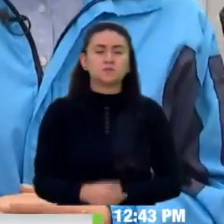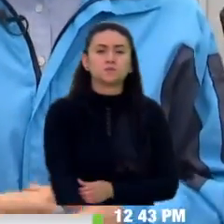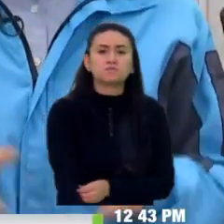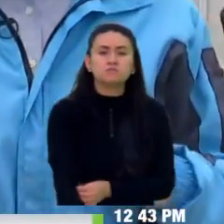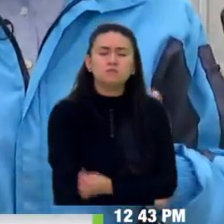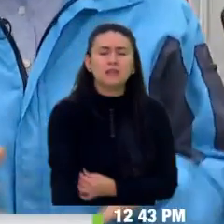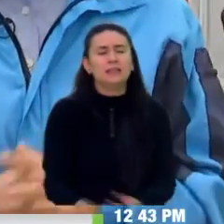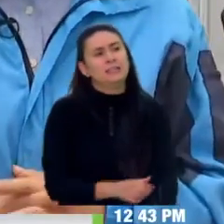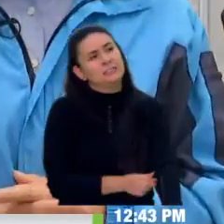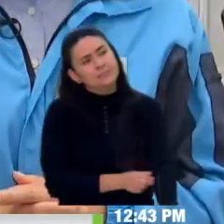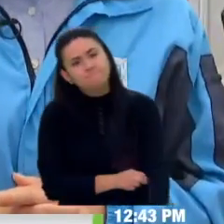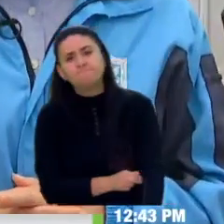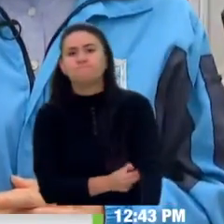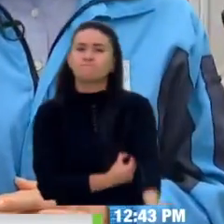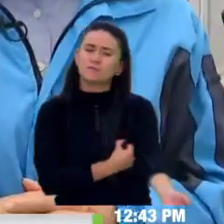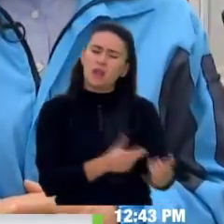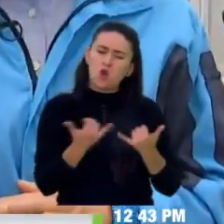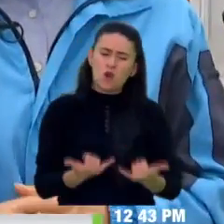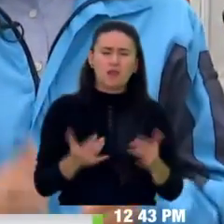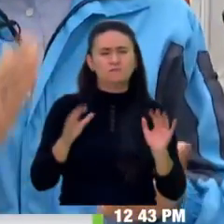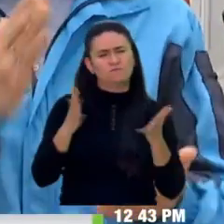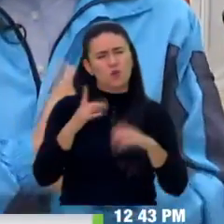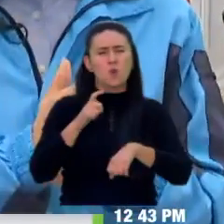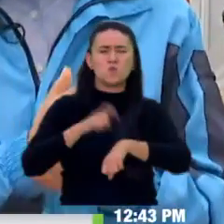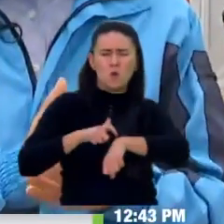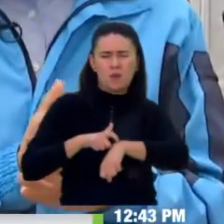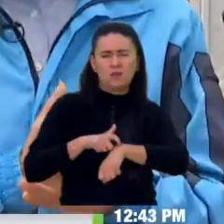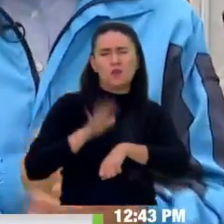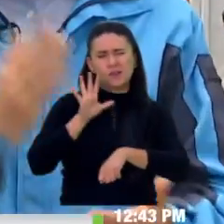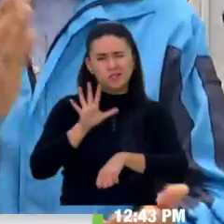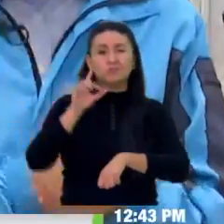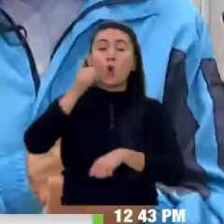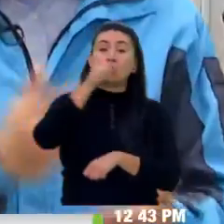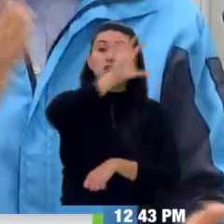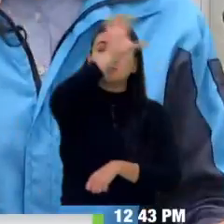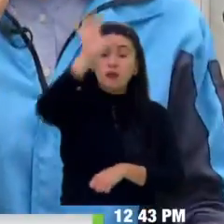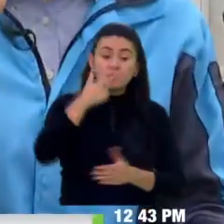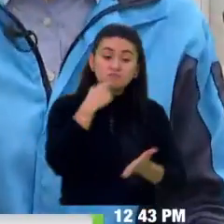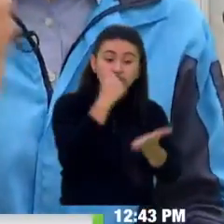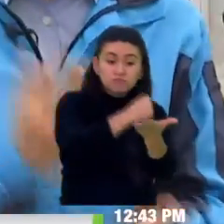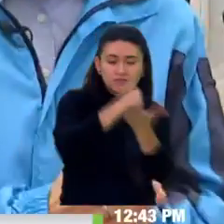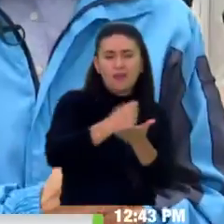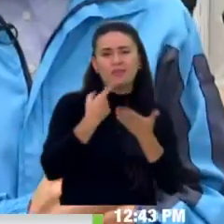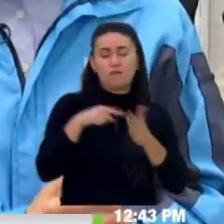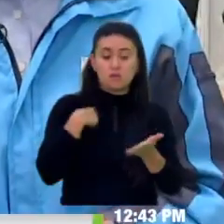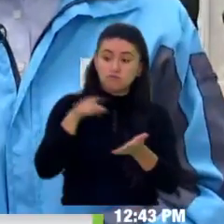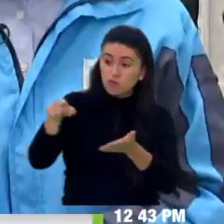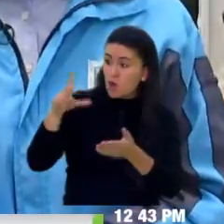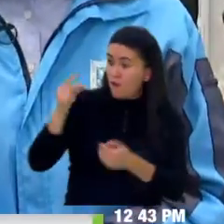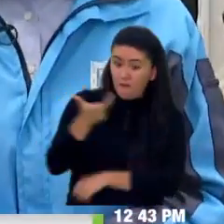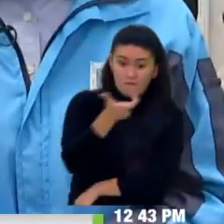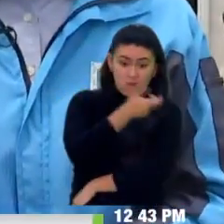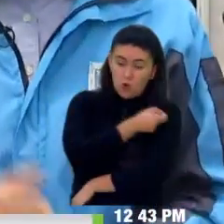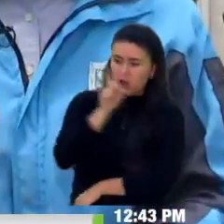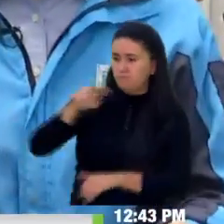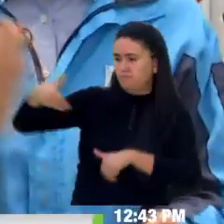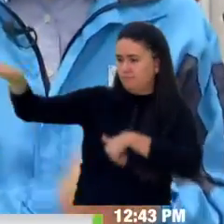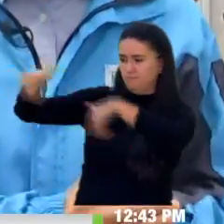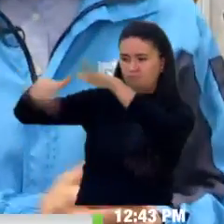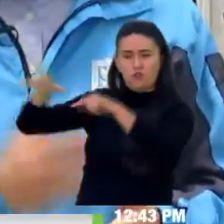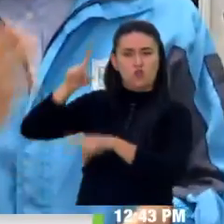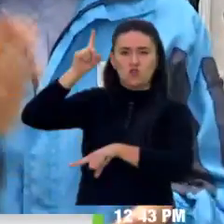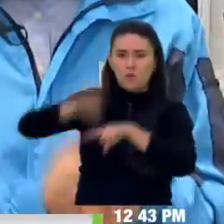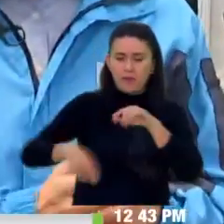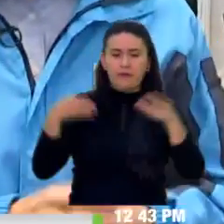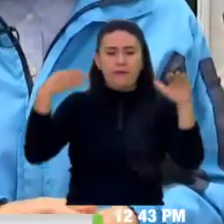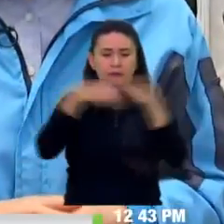Yo creo que todavía no estamos en el momento. En los países donde han puesto el pasaporte COVID, el que no esté vacunado no entra a sitios públicos, no